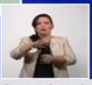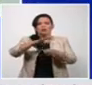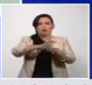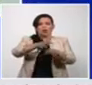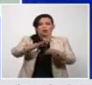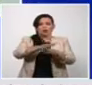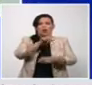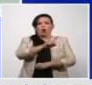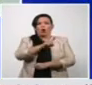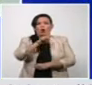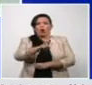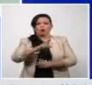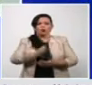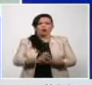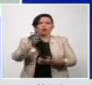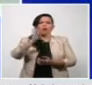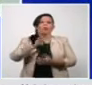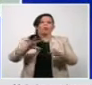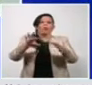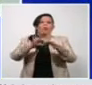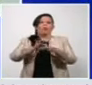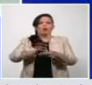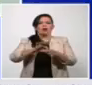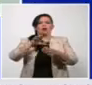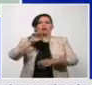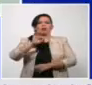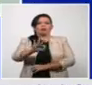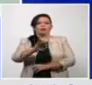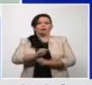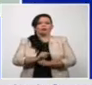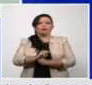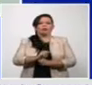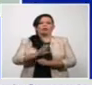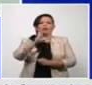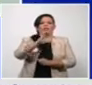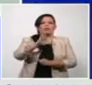de Guines 8, de Quibicán 5, de